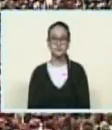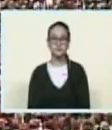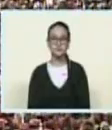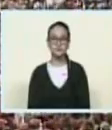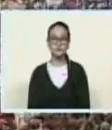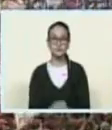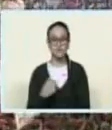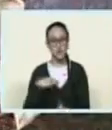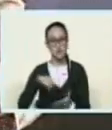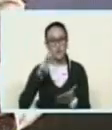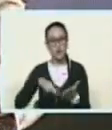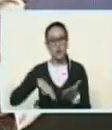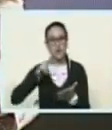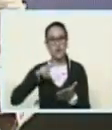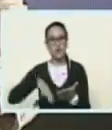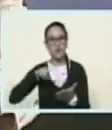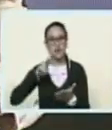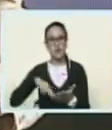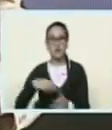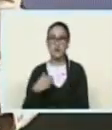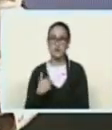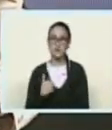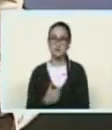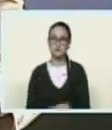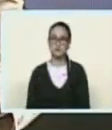Yo lo leí varias veces.